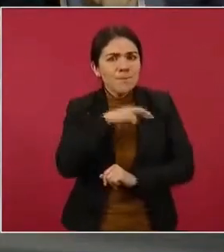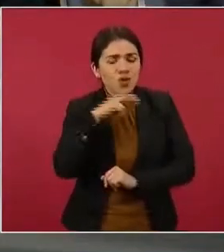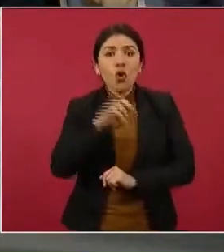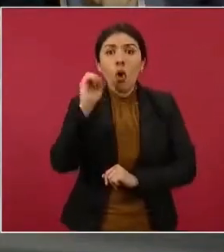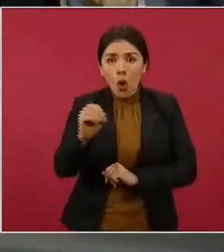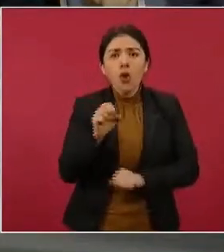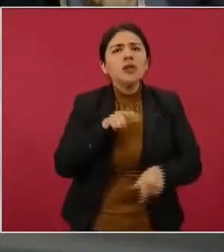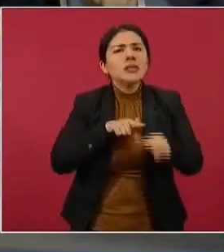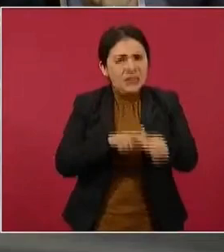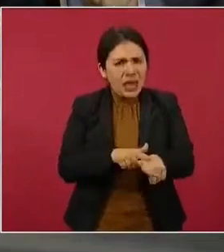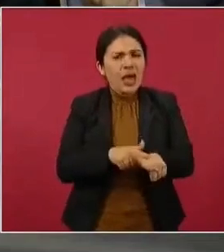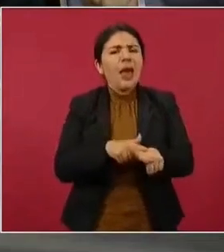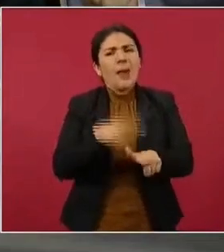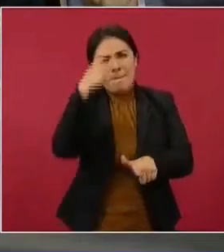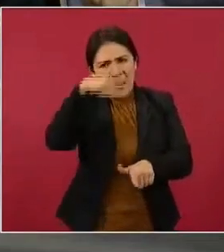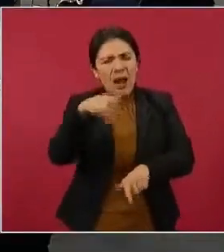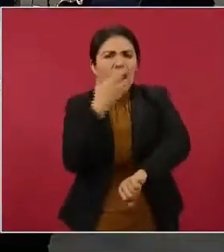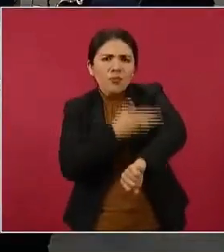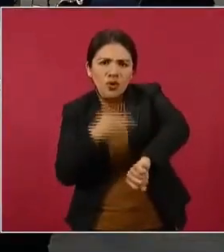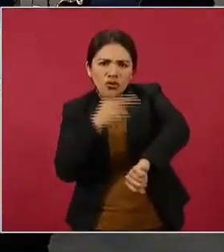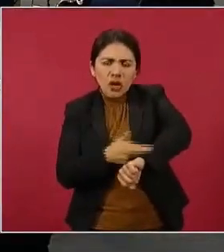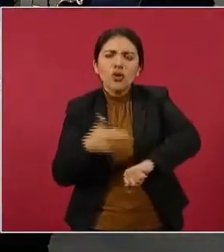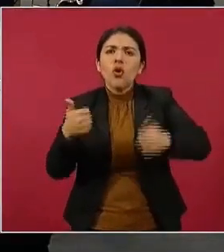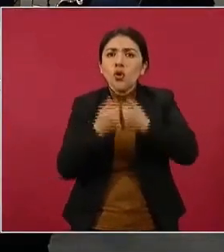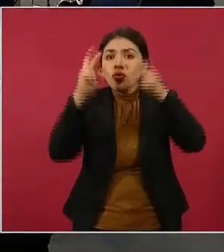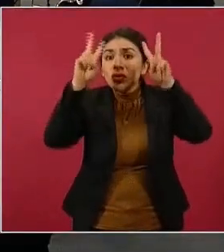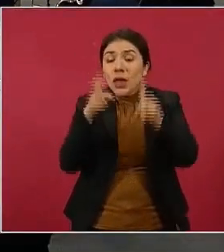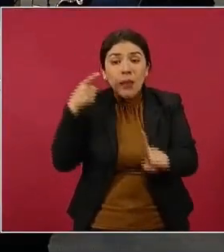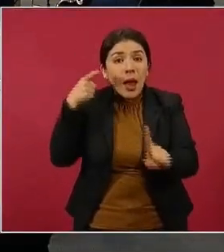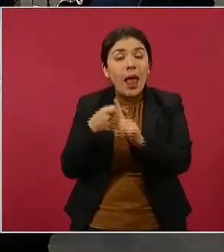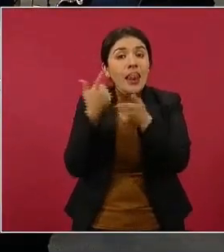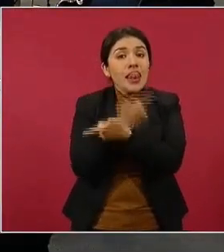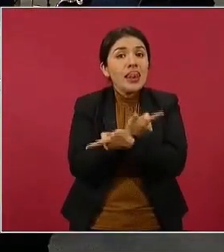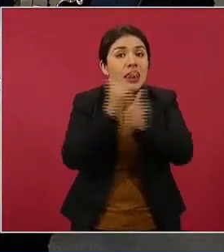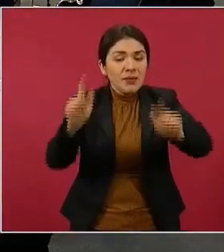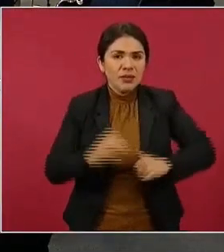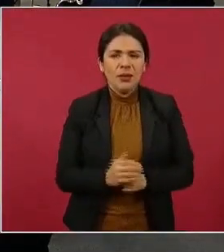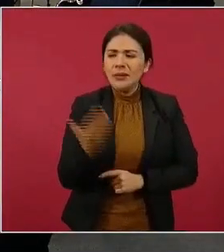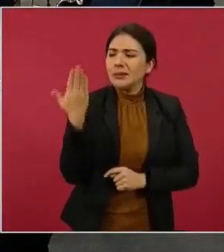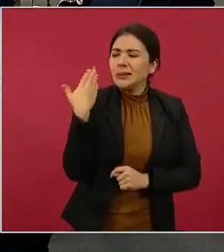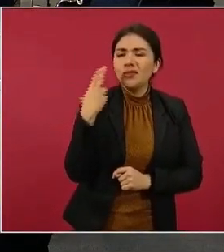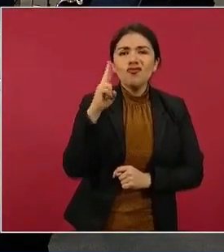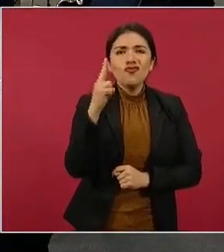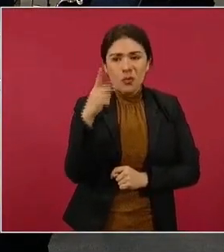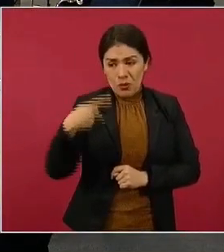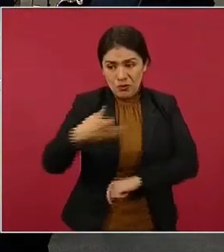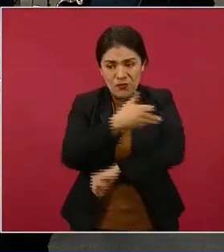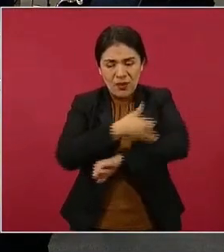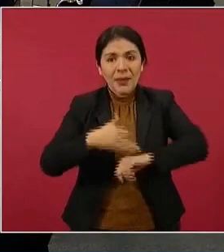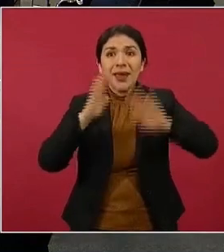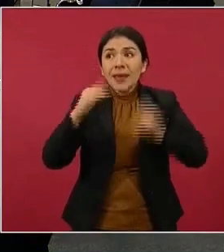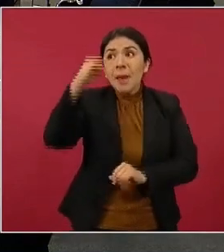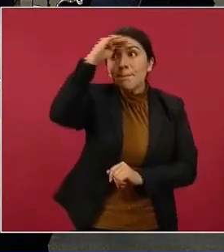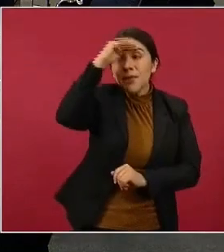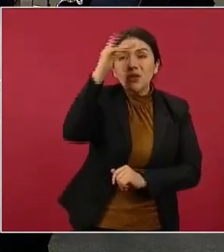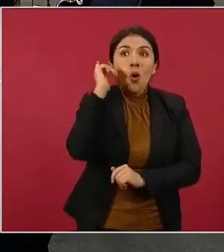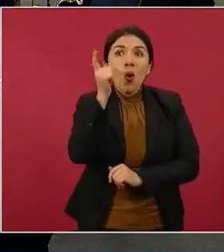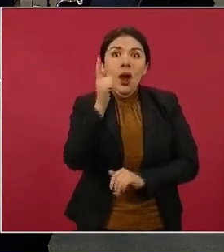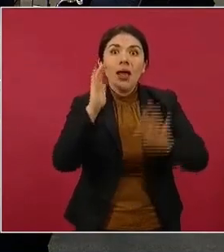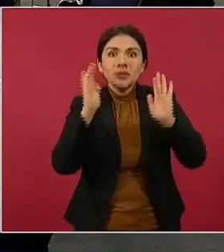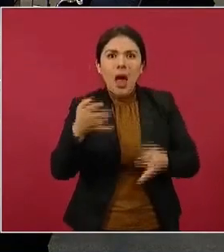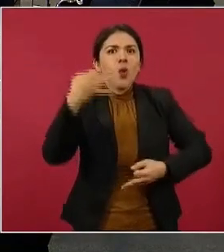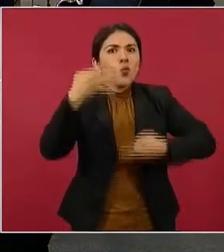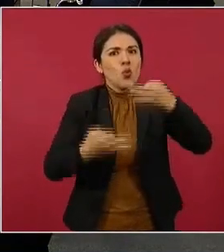incluso en temas de liberación. Su propia familia decía que en noviembre pasado esperaban ya prácticamente que por lo menos siguiera